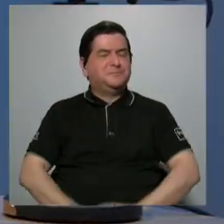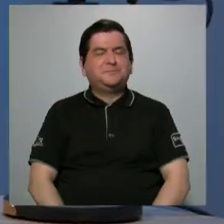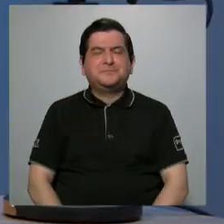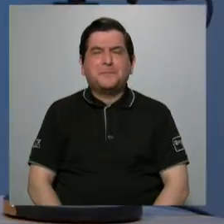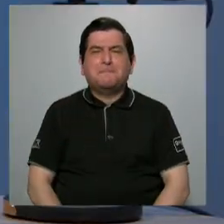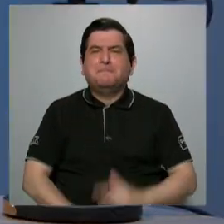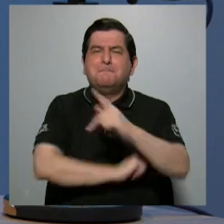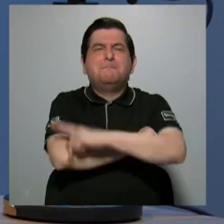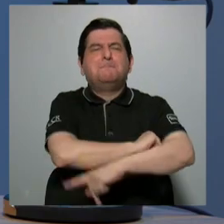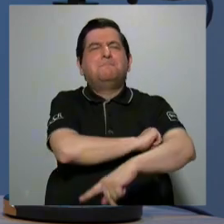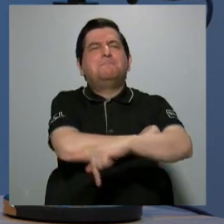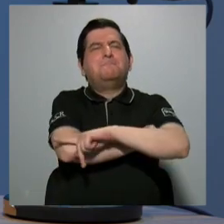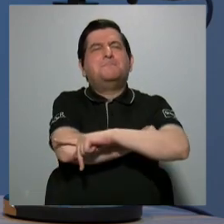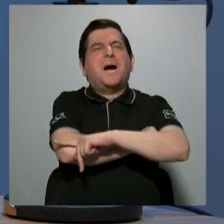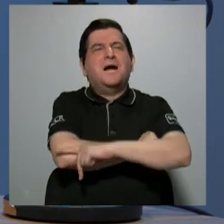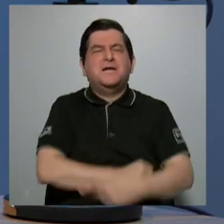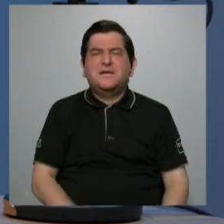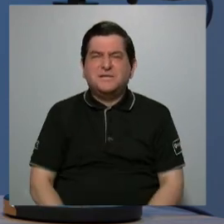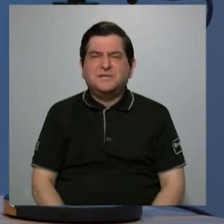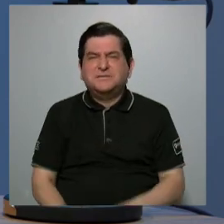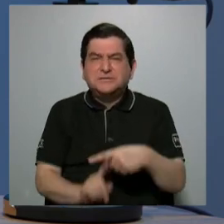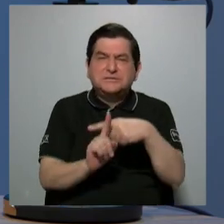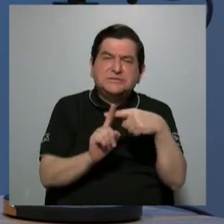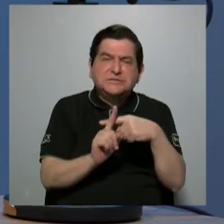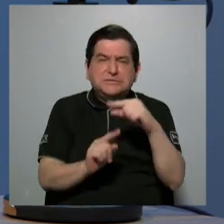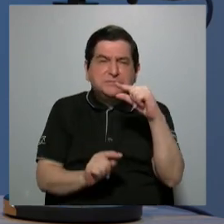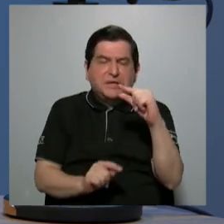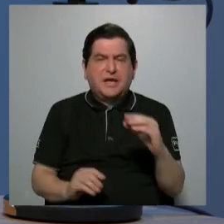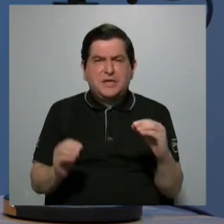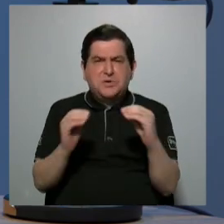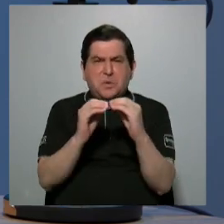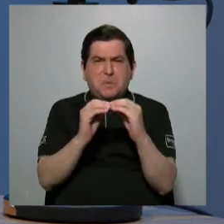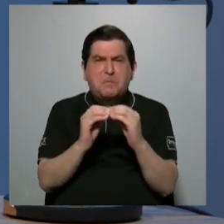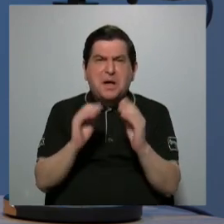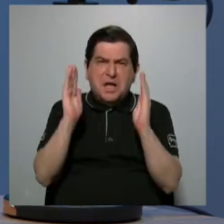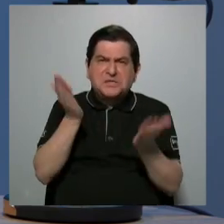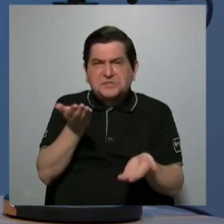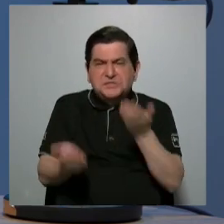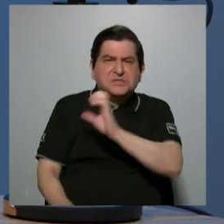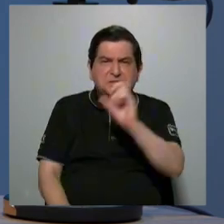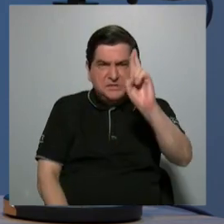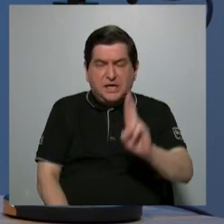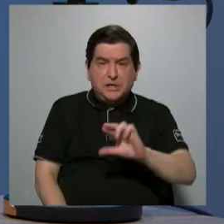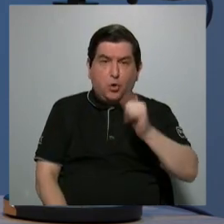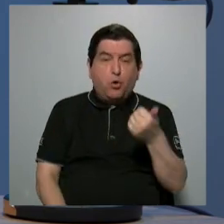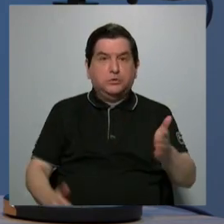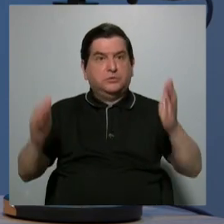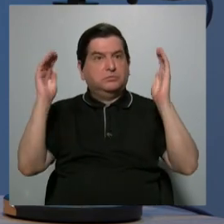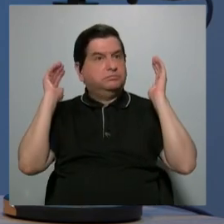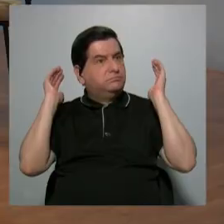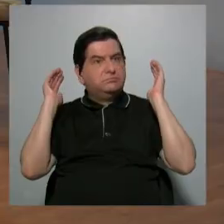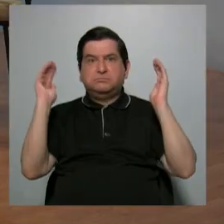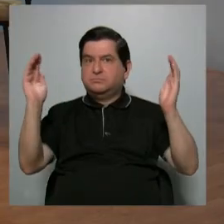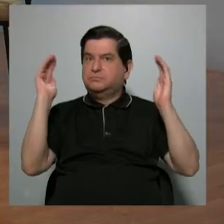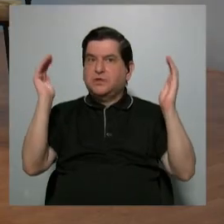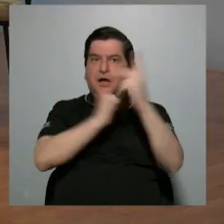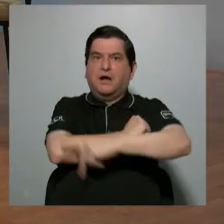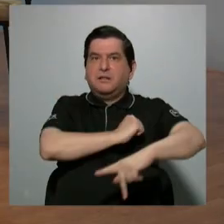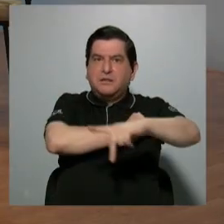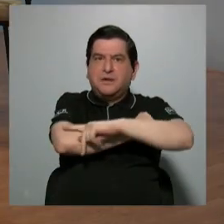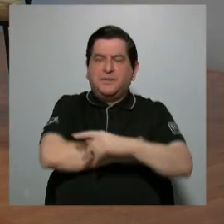un país medianamente pequeño, un poco más grande que Costa Rica, y otro, el gran gigante, cómo